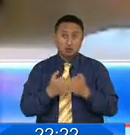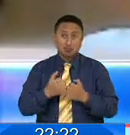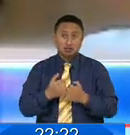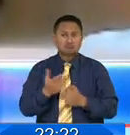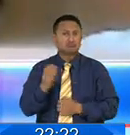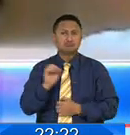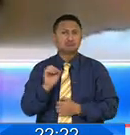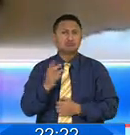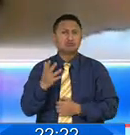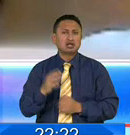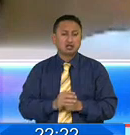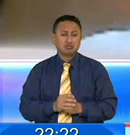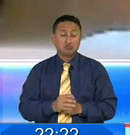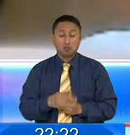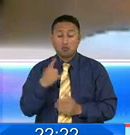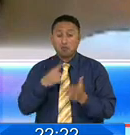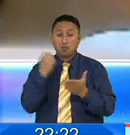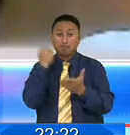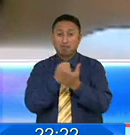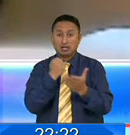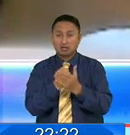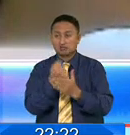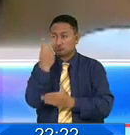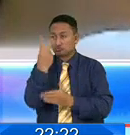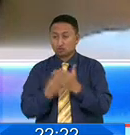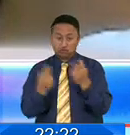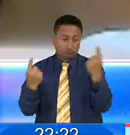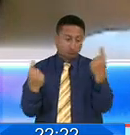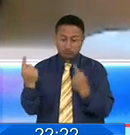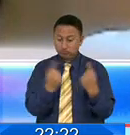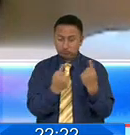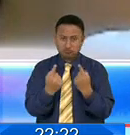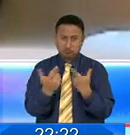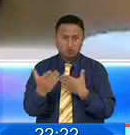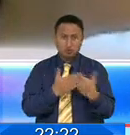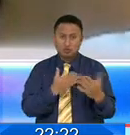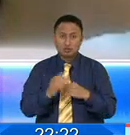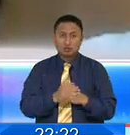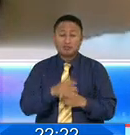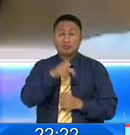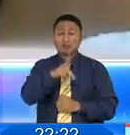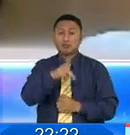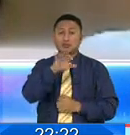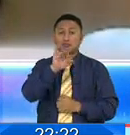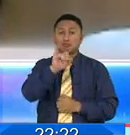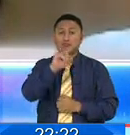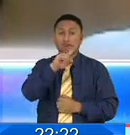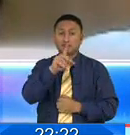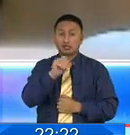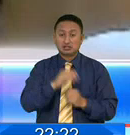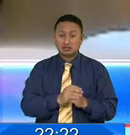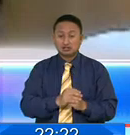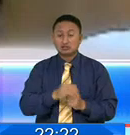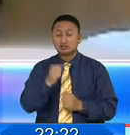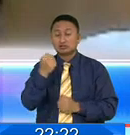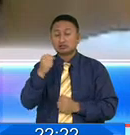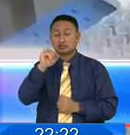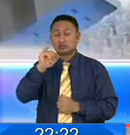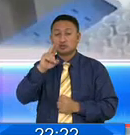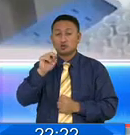en combinar las vacunas, ¿no? Sobre todo Pfizer con Sinovac o Pfizer con